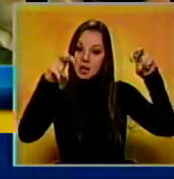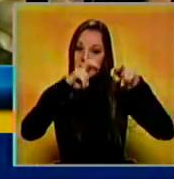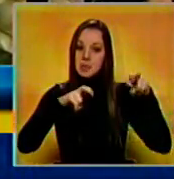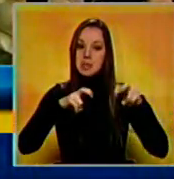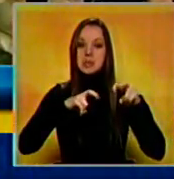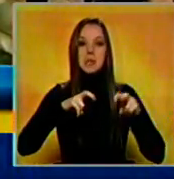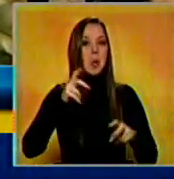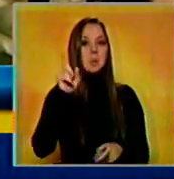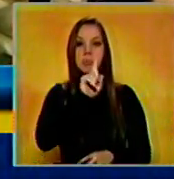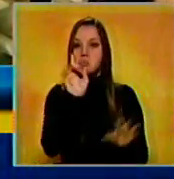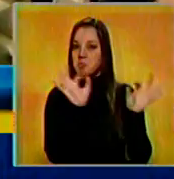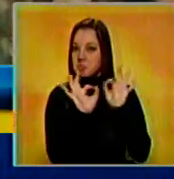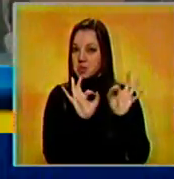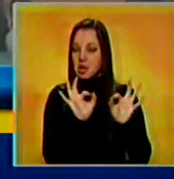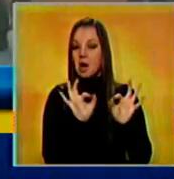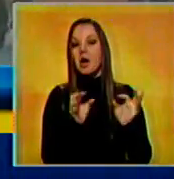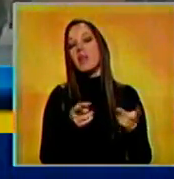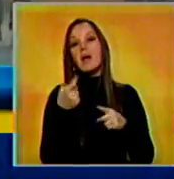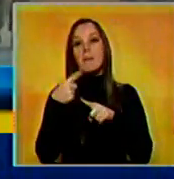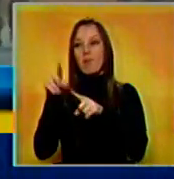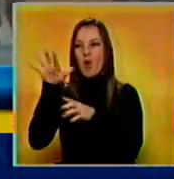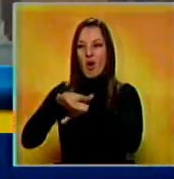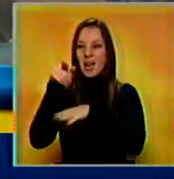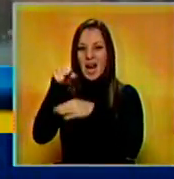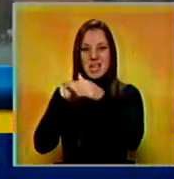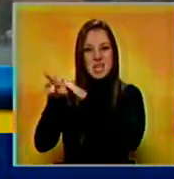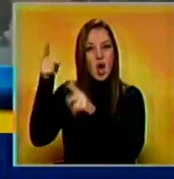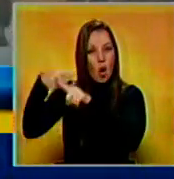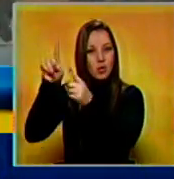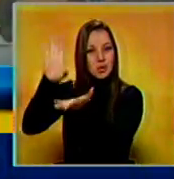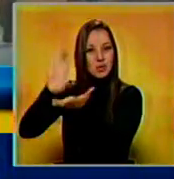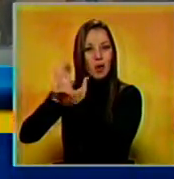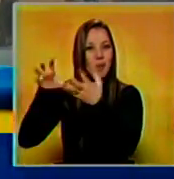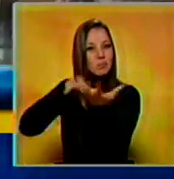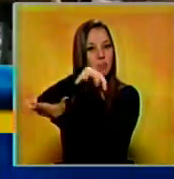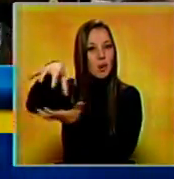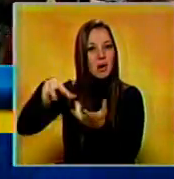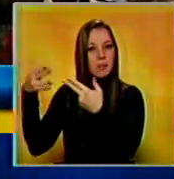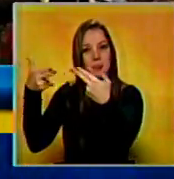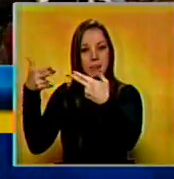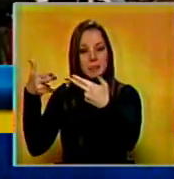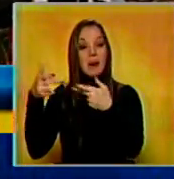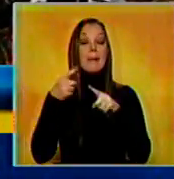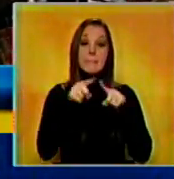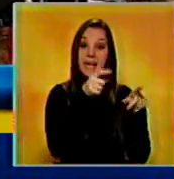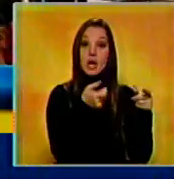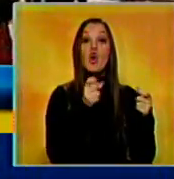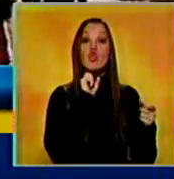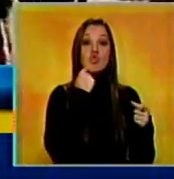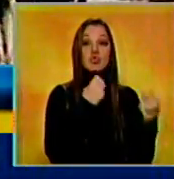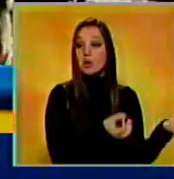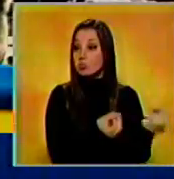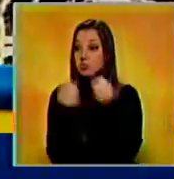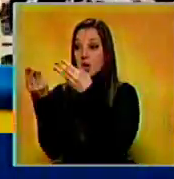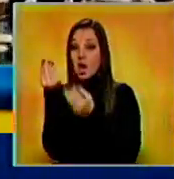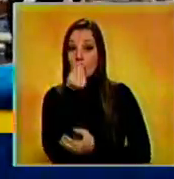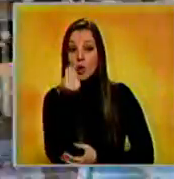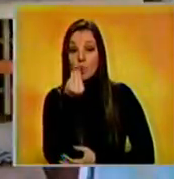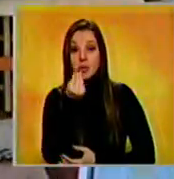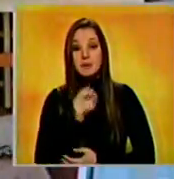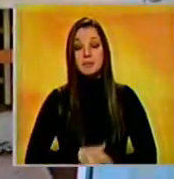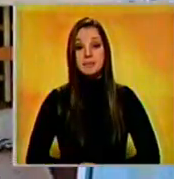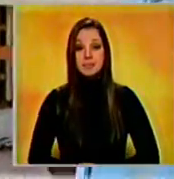guardafronteras según Moscú los convoy humanitarios van destinados a la población civil de las zonas controladas por los